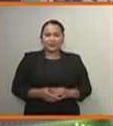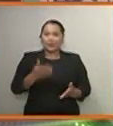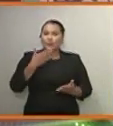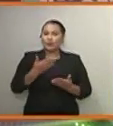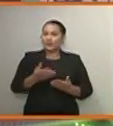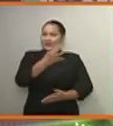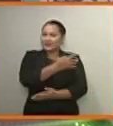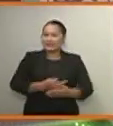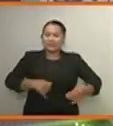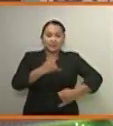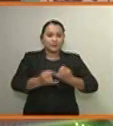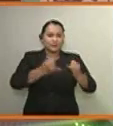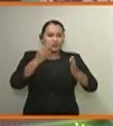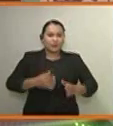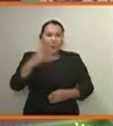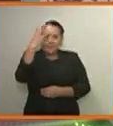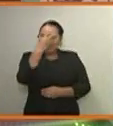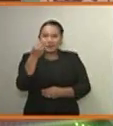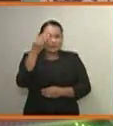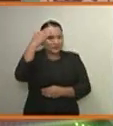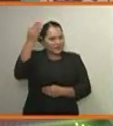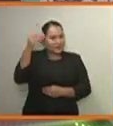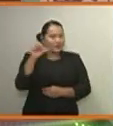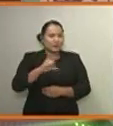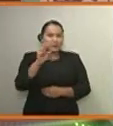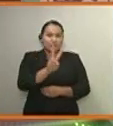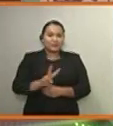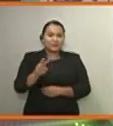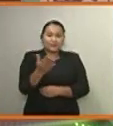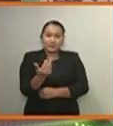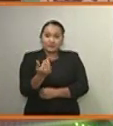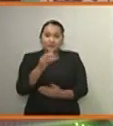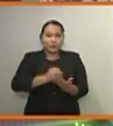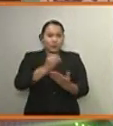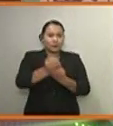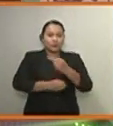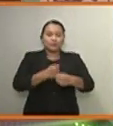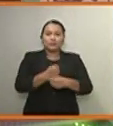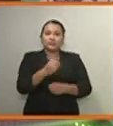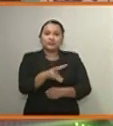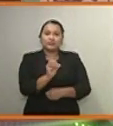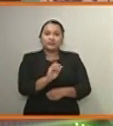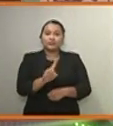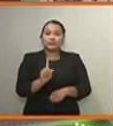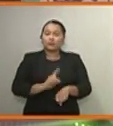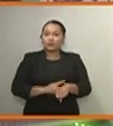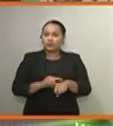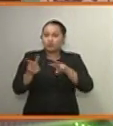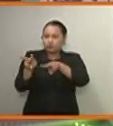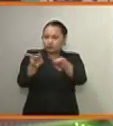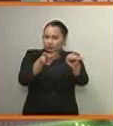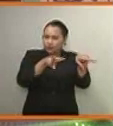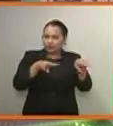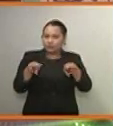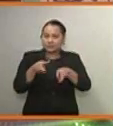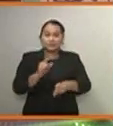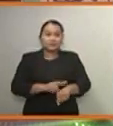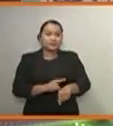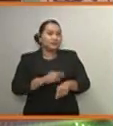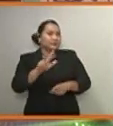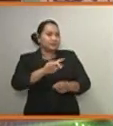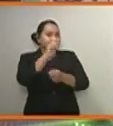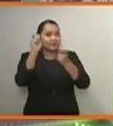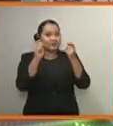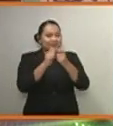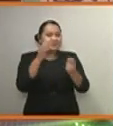Muy buenas tardes, queridos jugadores. Qué lindo saludarles. Hoy viernes 15 de octubre del año 2021. Estamos totalmente en vivo cuando el reloj ya marca las 3 en